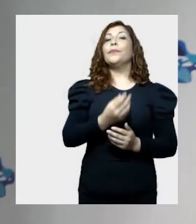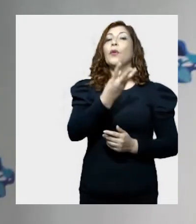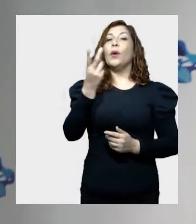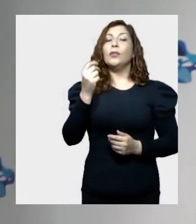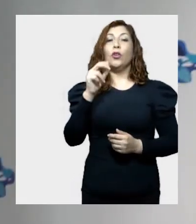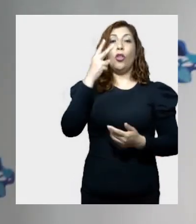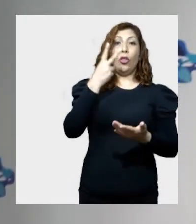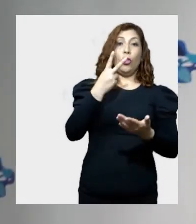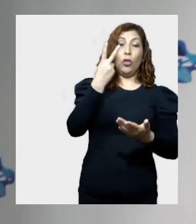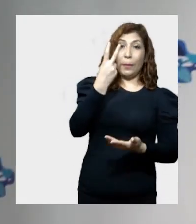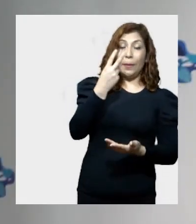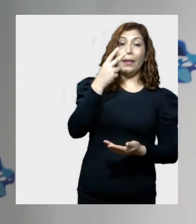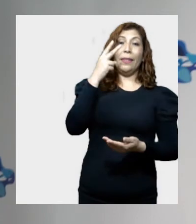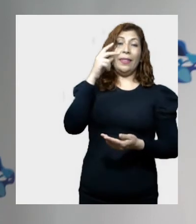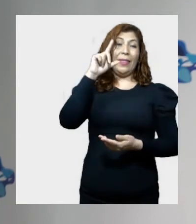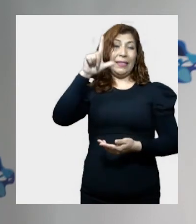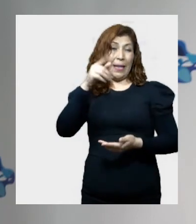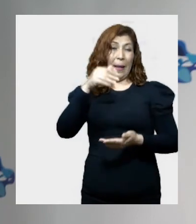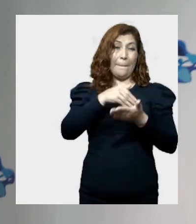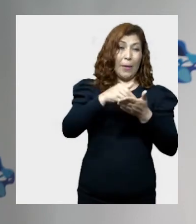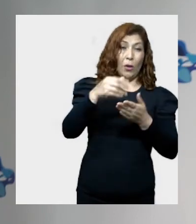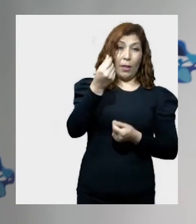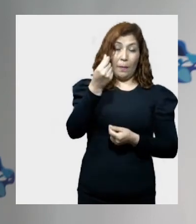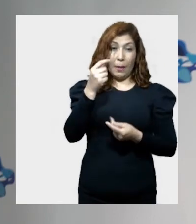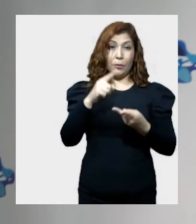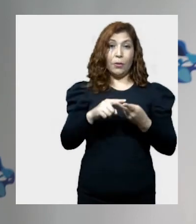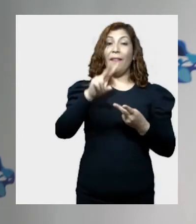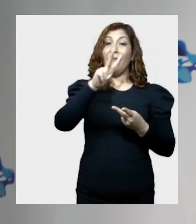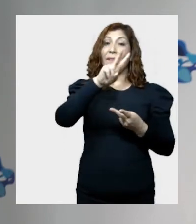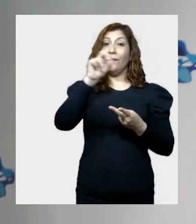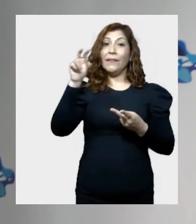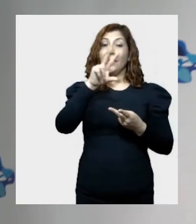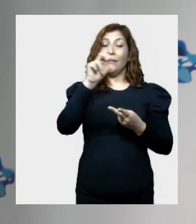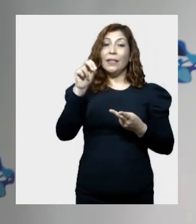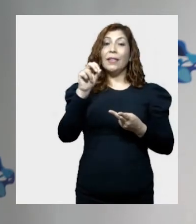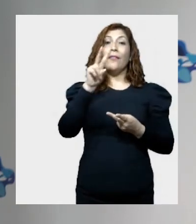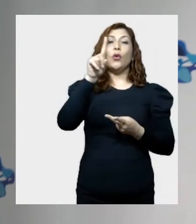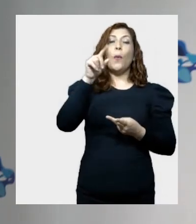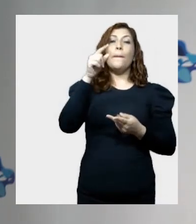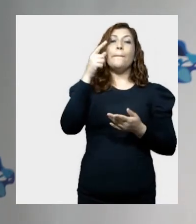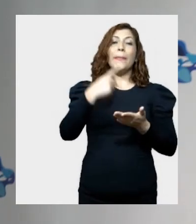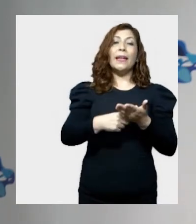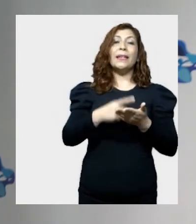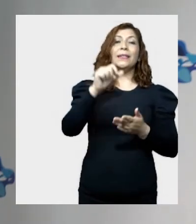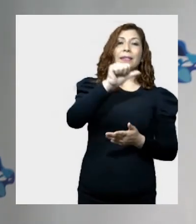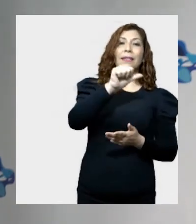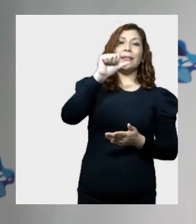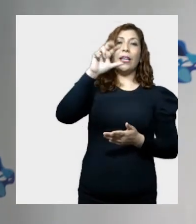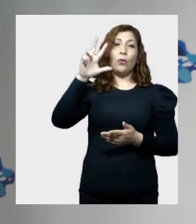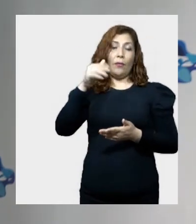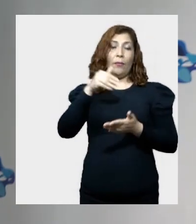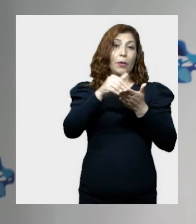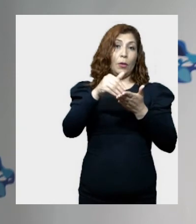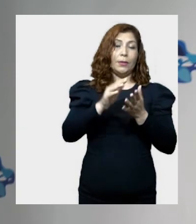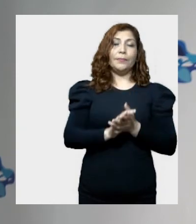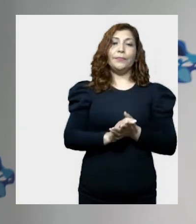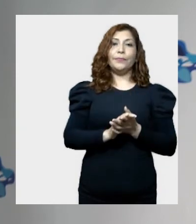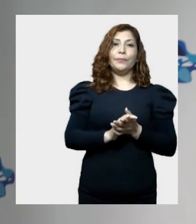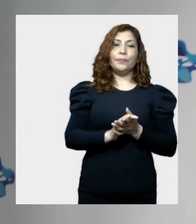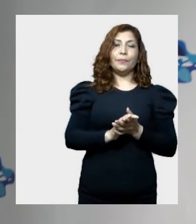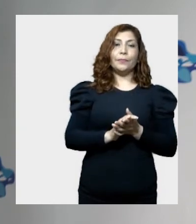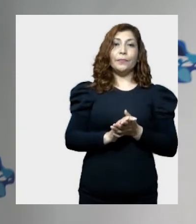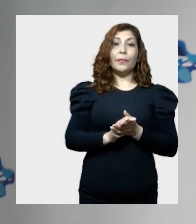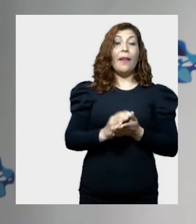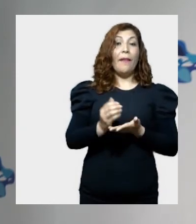de 12.017 millones de pesos y en el 2020 de 21.069 millones. Desglosando este dato,